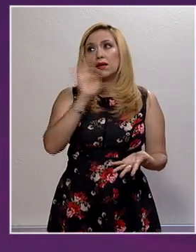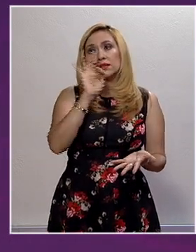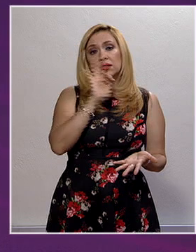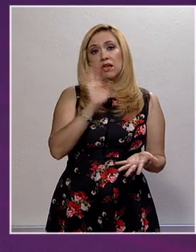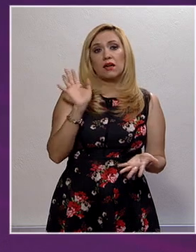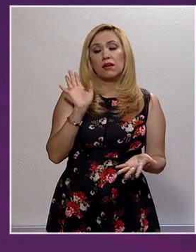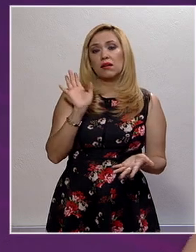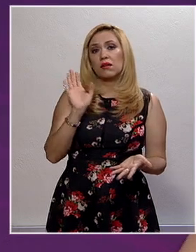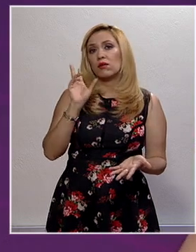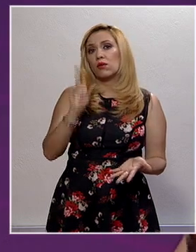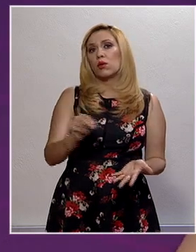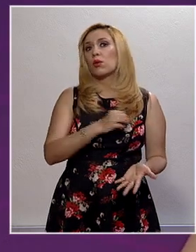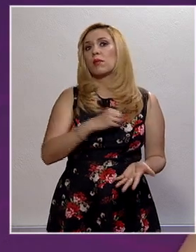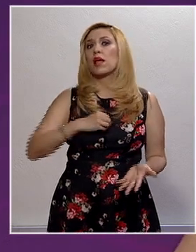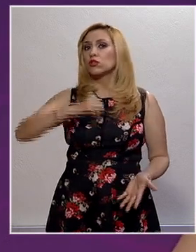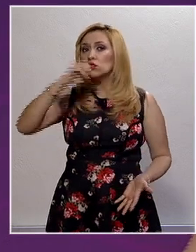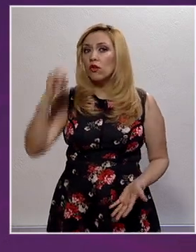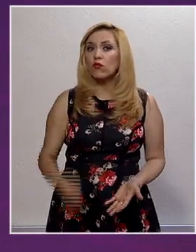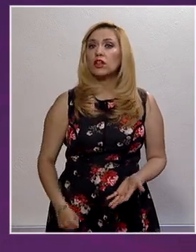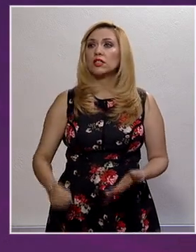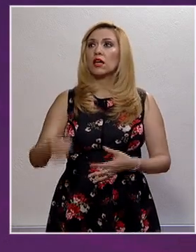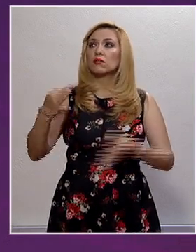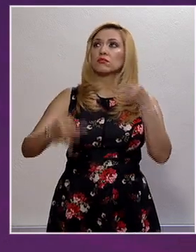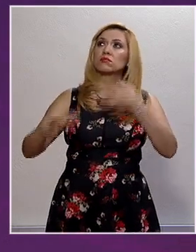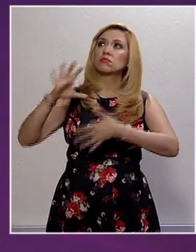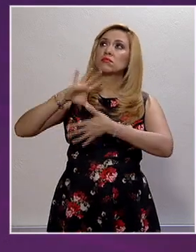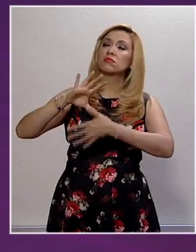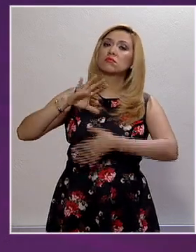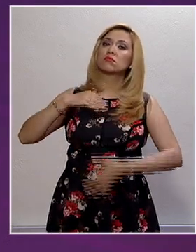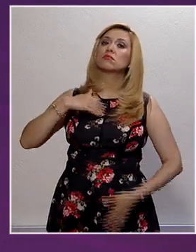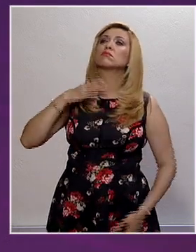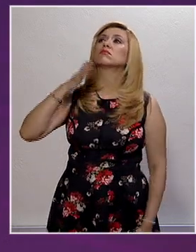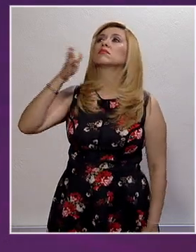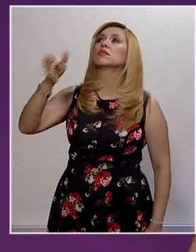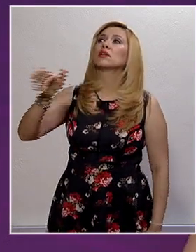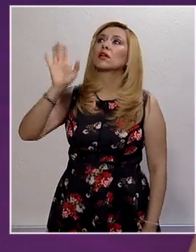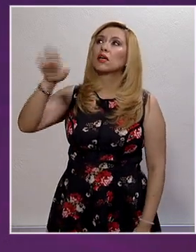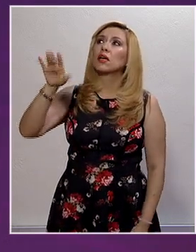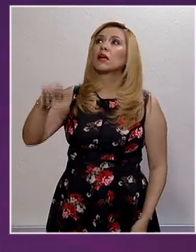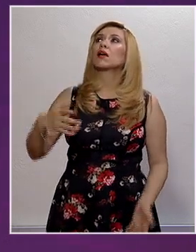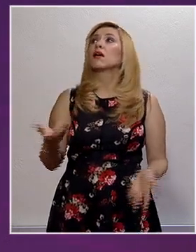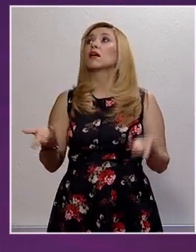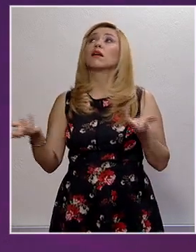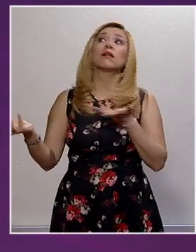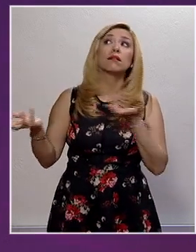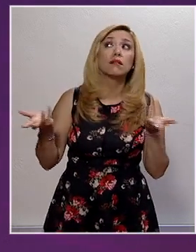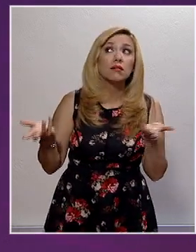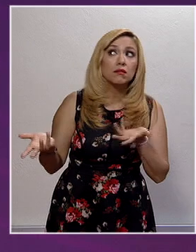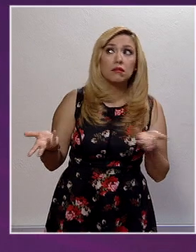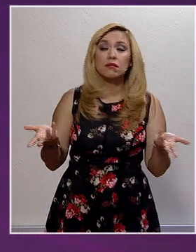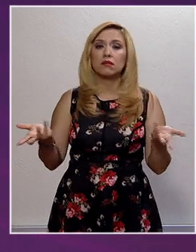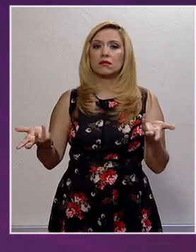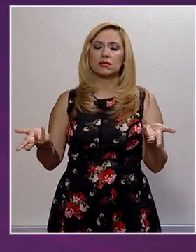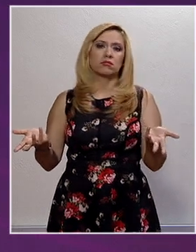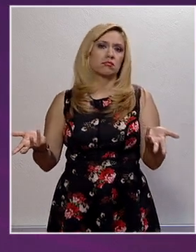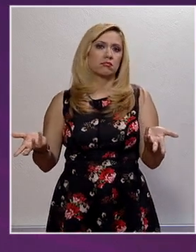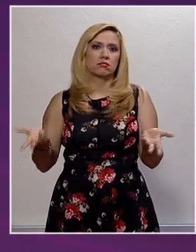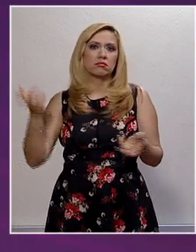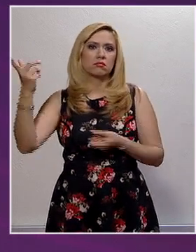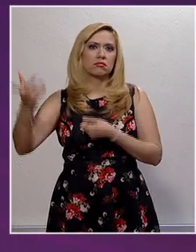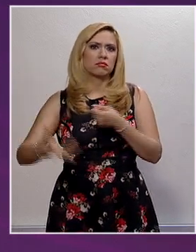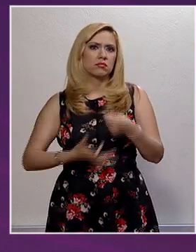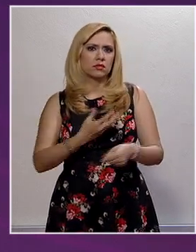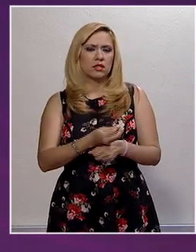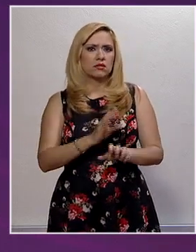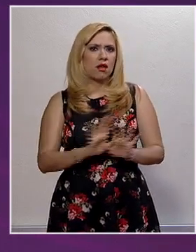sea una obligación ante la Corte Interamericana ir a decirle cómo van, porque la Corte algunas de las medidas de reparación ya las ha dado